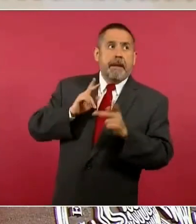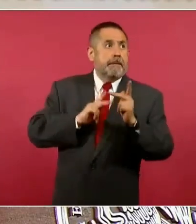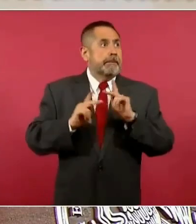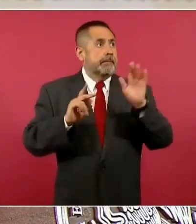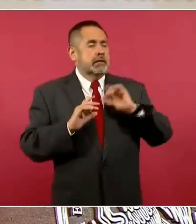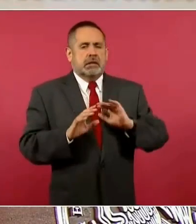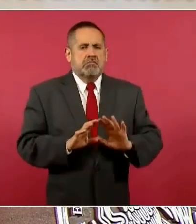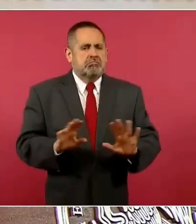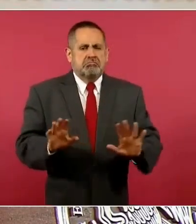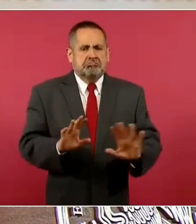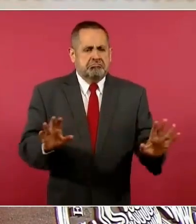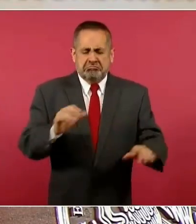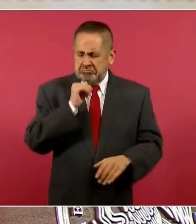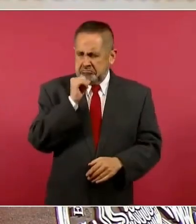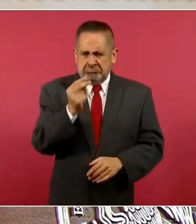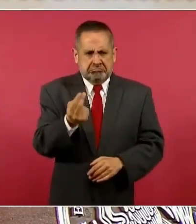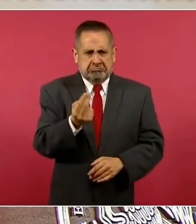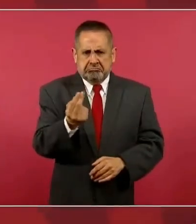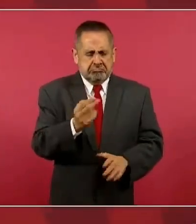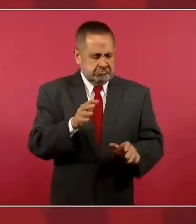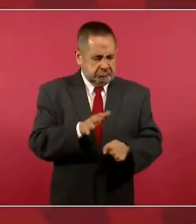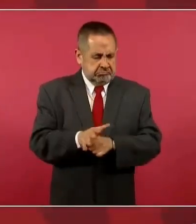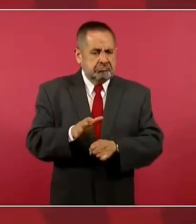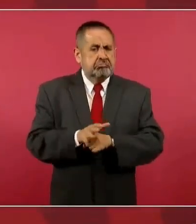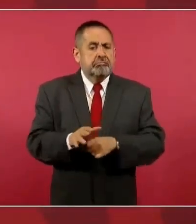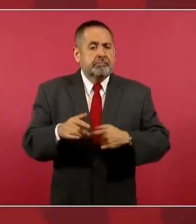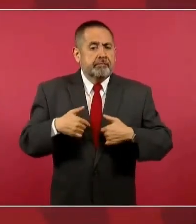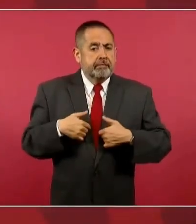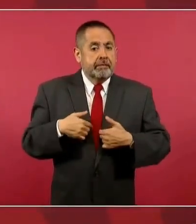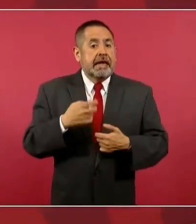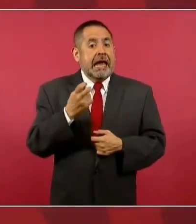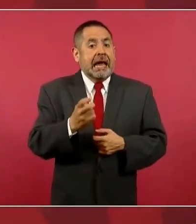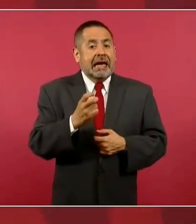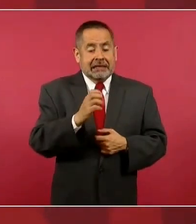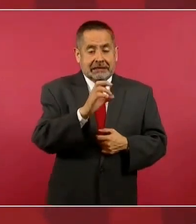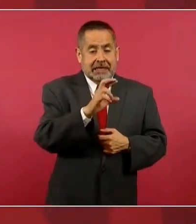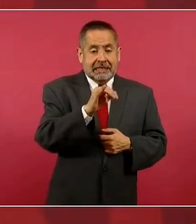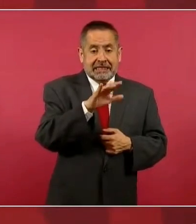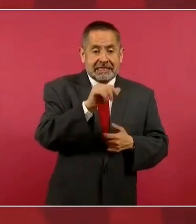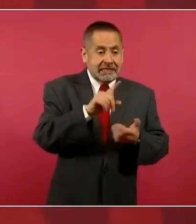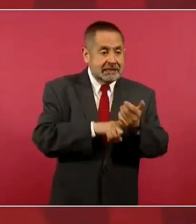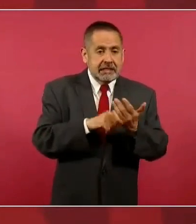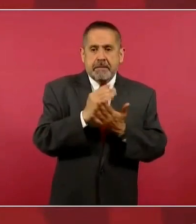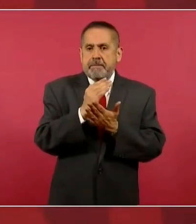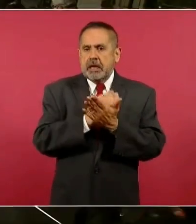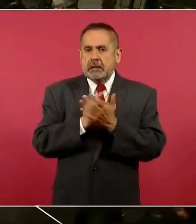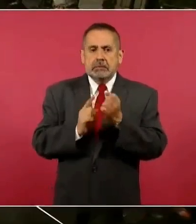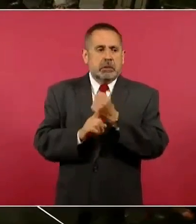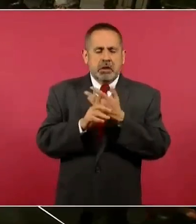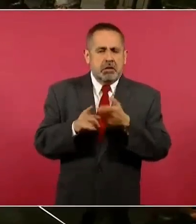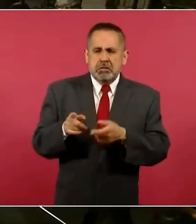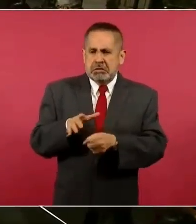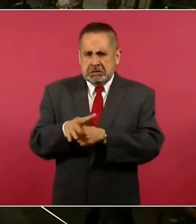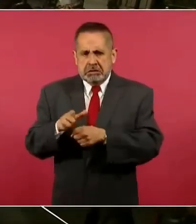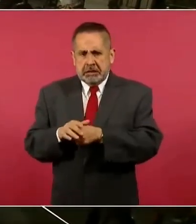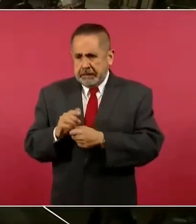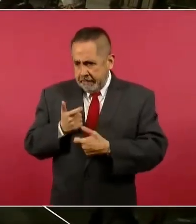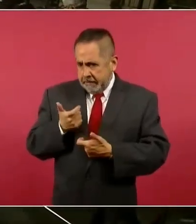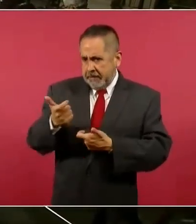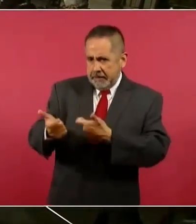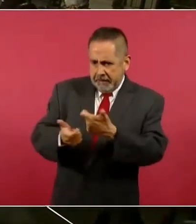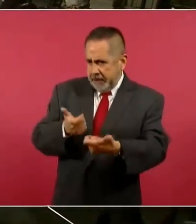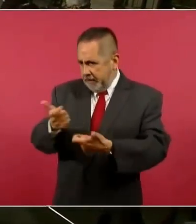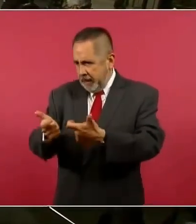y porque esto impidió una crisis de consumo. A pesar de la situación